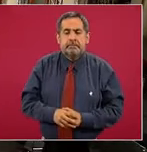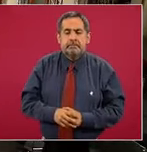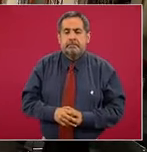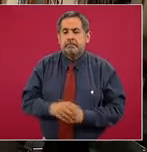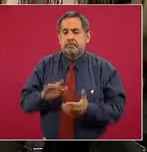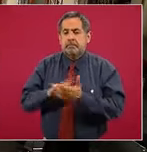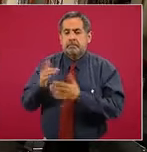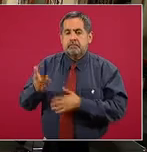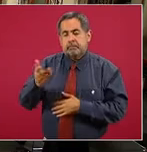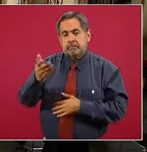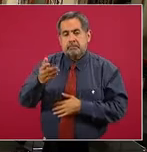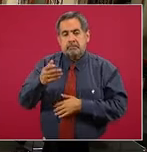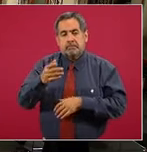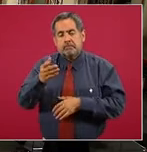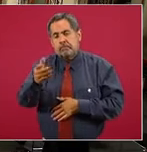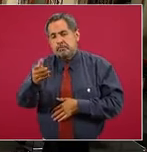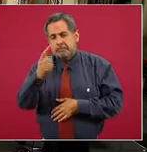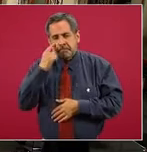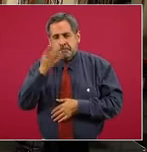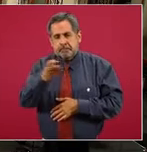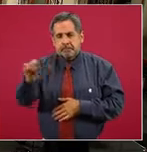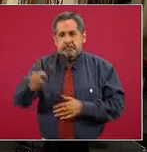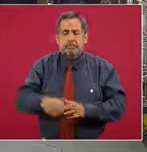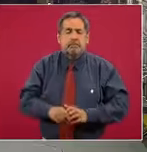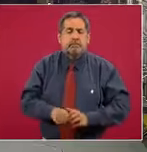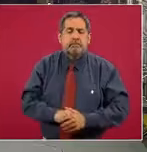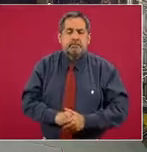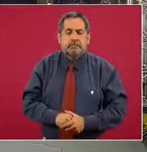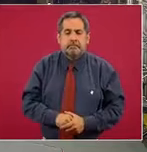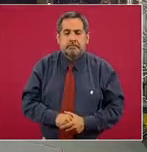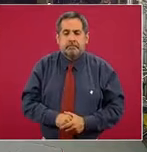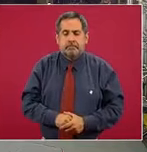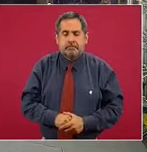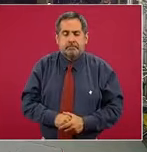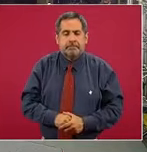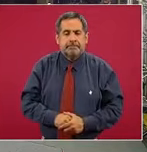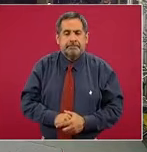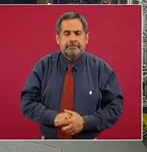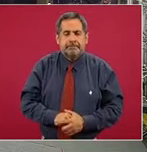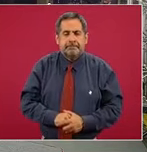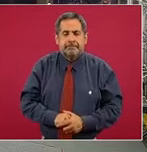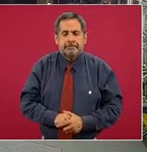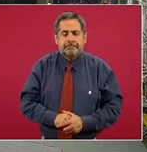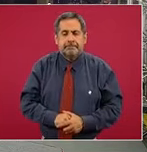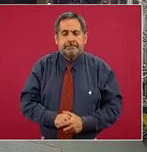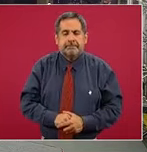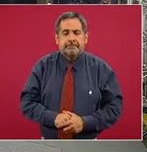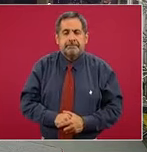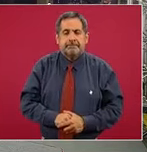doctor Ricardo. Adelante de ese lado, sí, por favor, gracias. Después de esto.